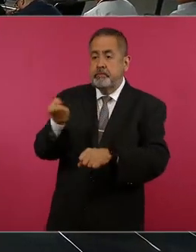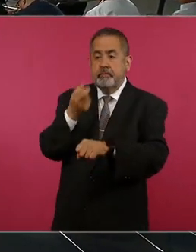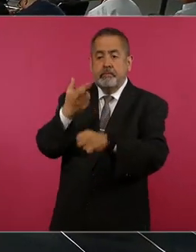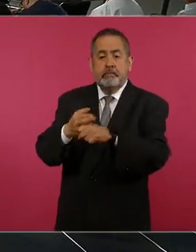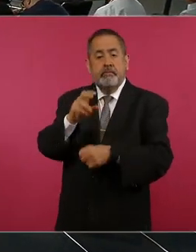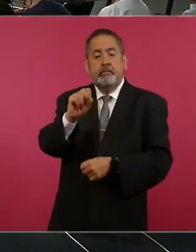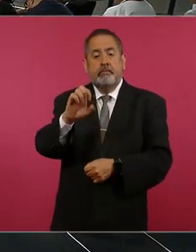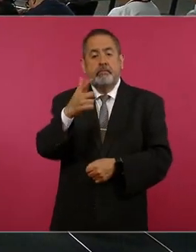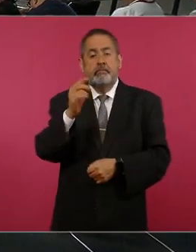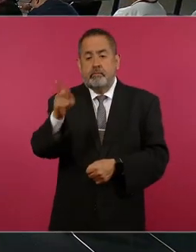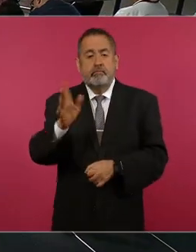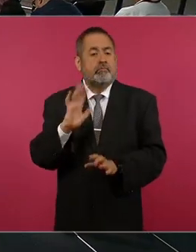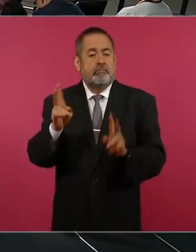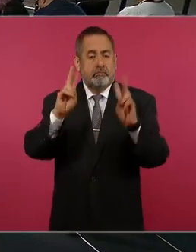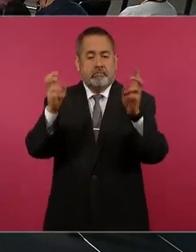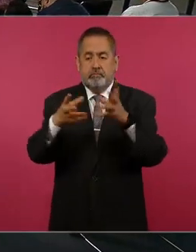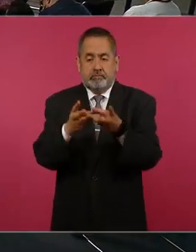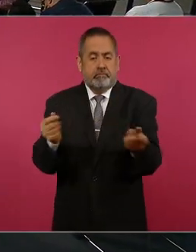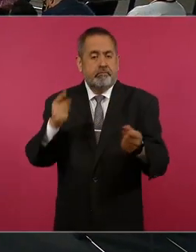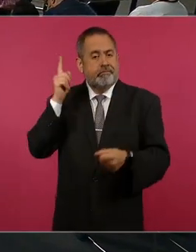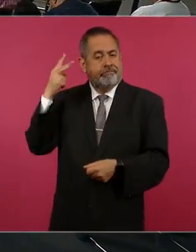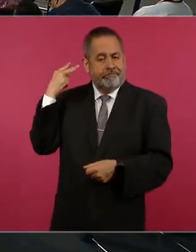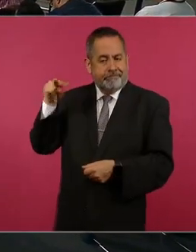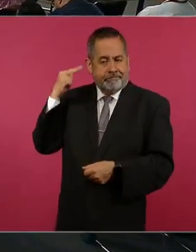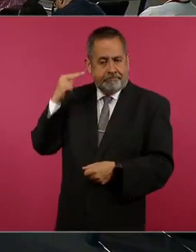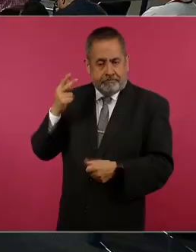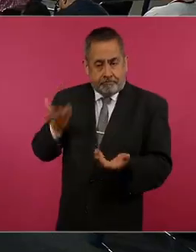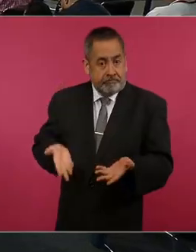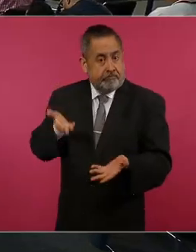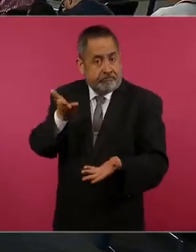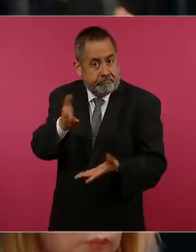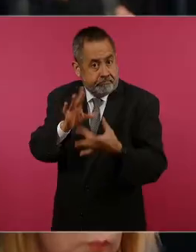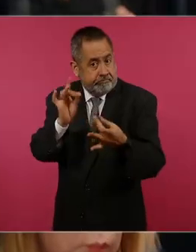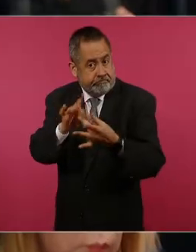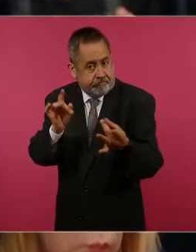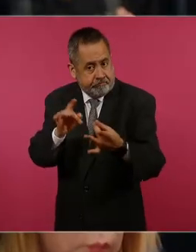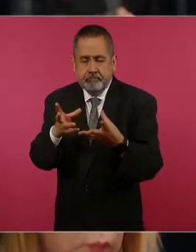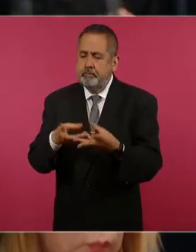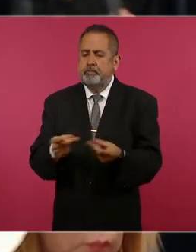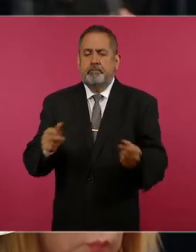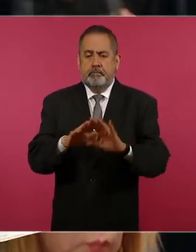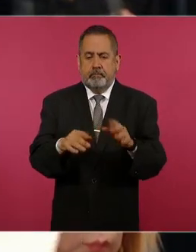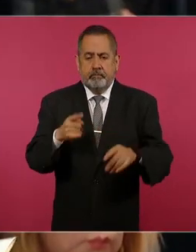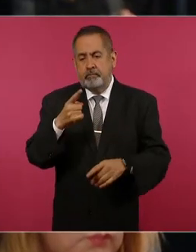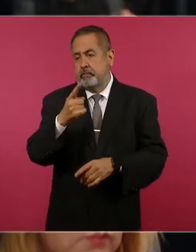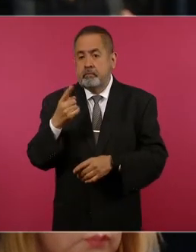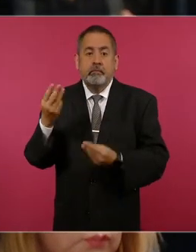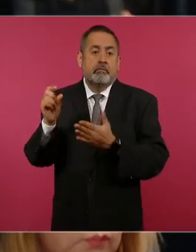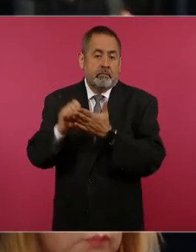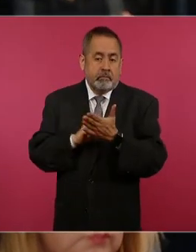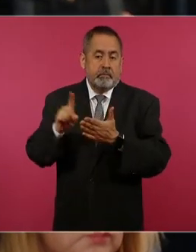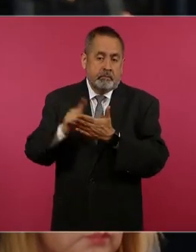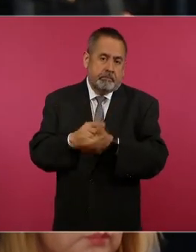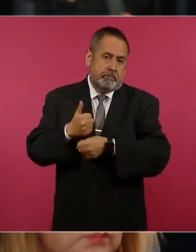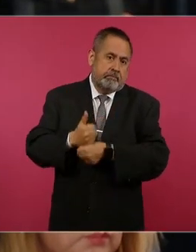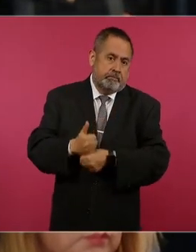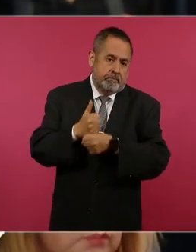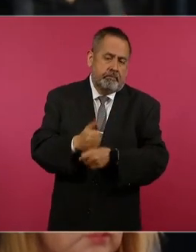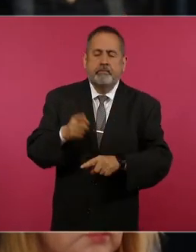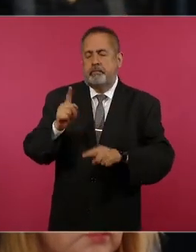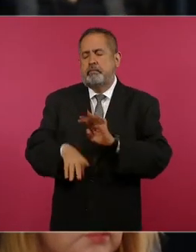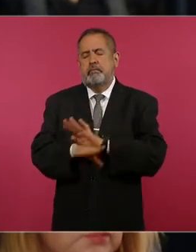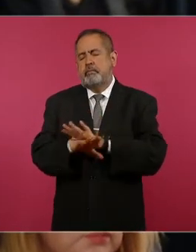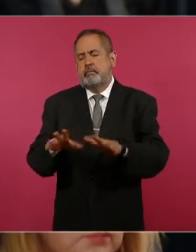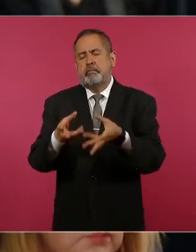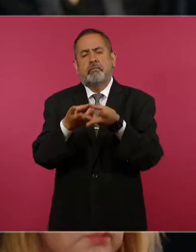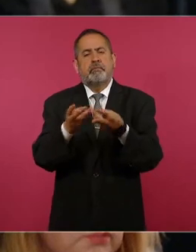Gobernación. Se resolvió el tema de Veracruz, que aquí se vino a exponer, que fueron muchos meses de sufrimiento de la gente, por fin